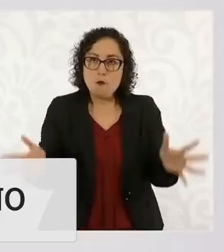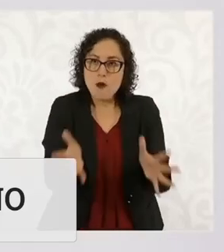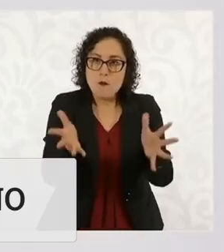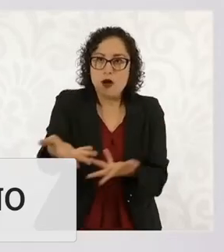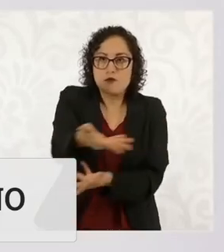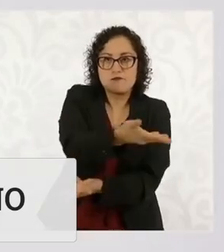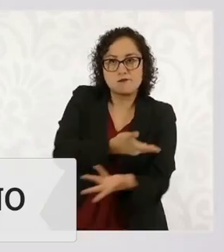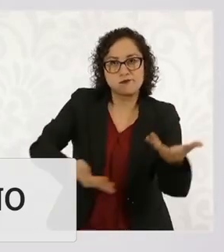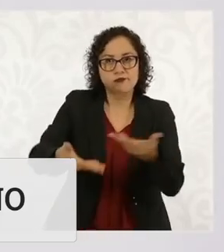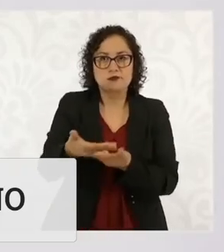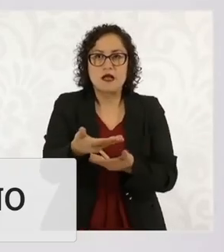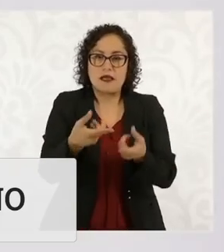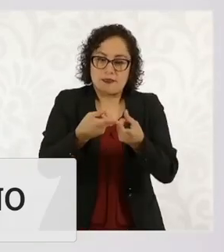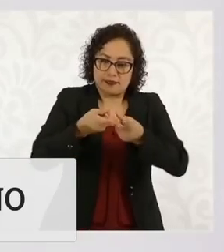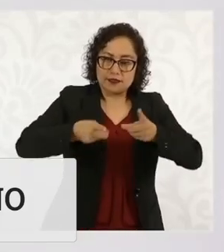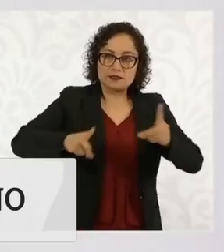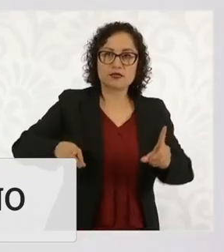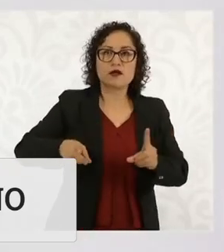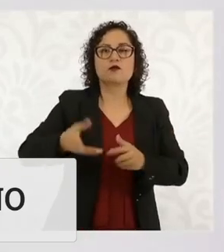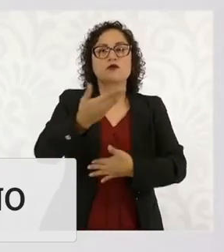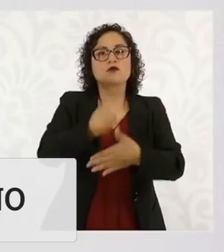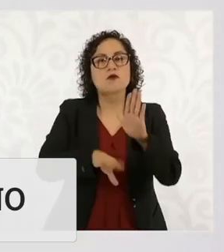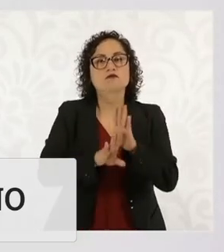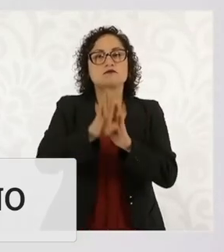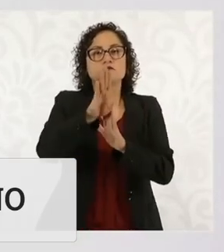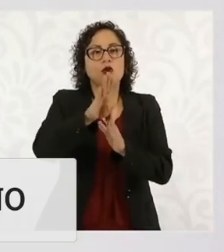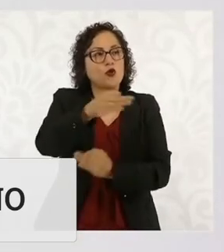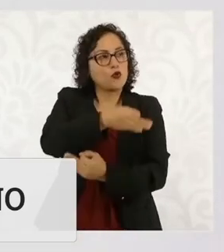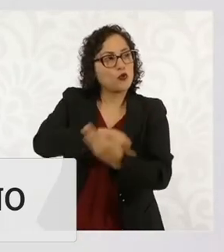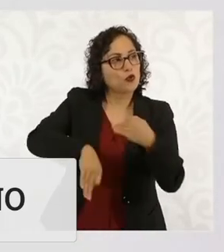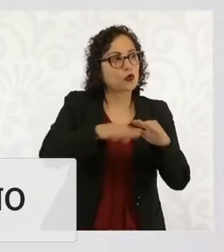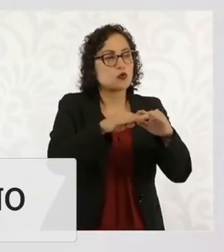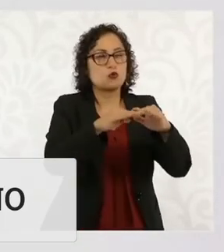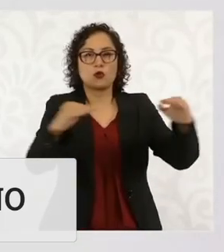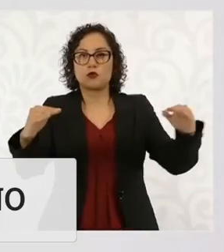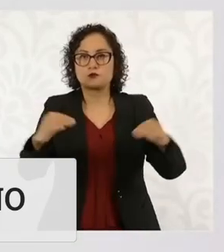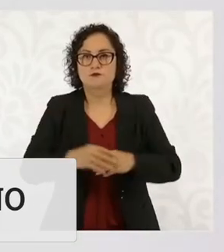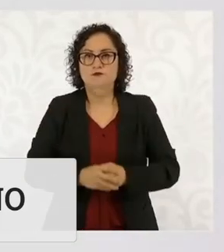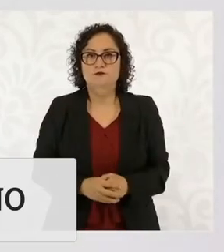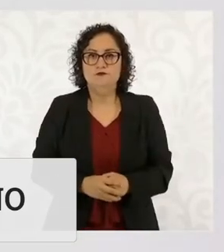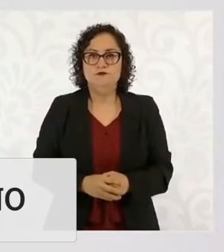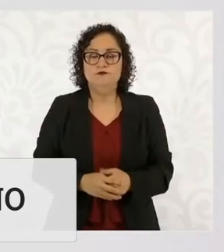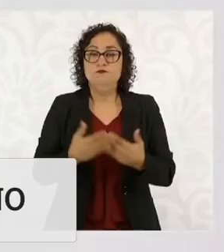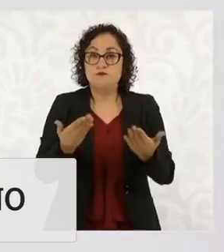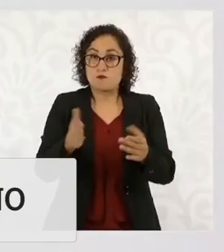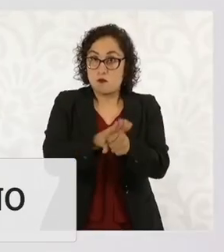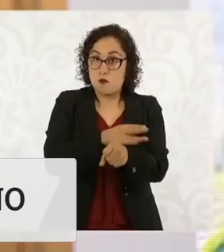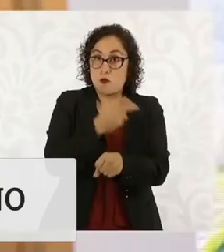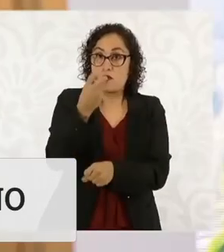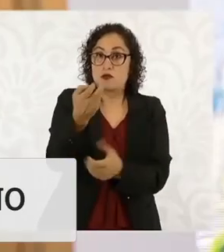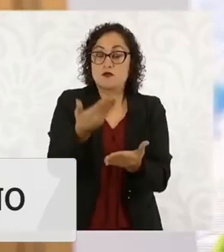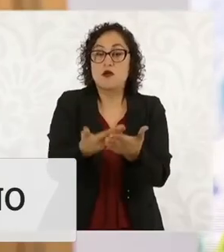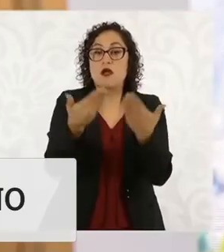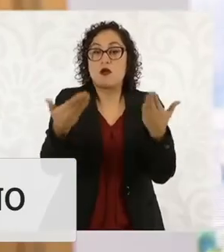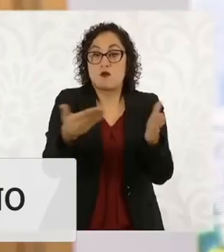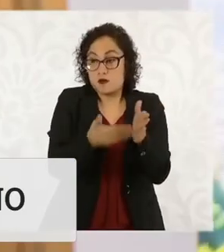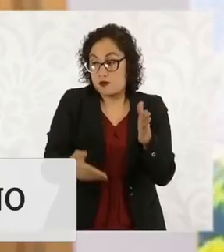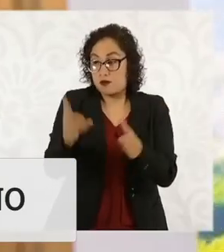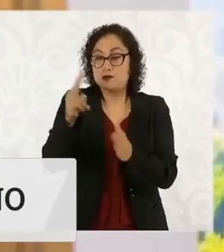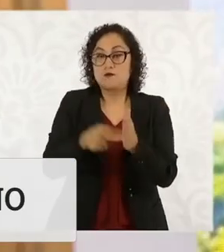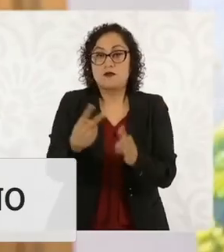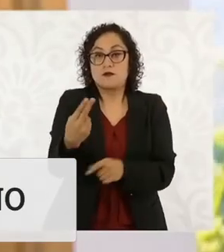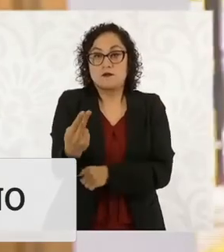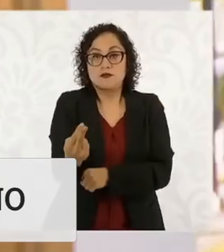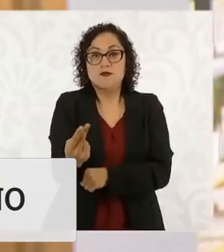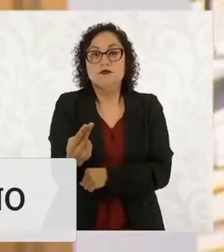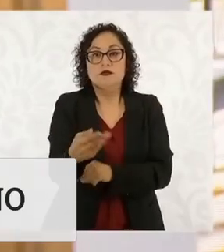desarrollo sustentable llegue a todas y a todos sin exclusiones. En este marco, este año concluimos